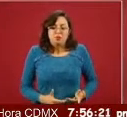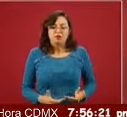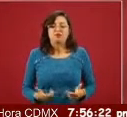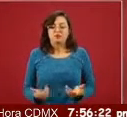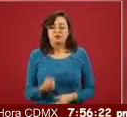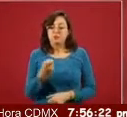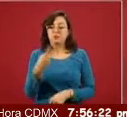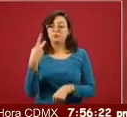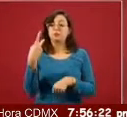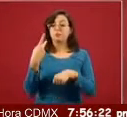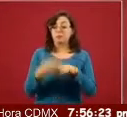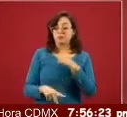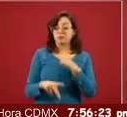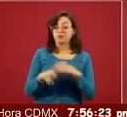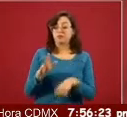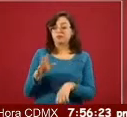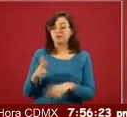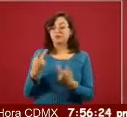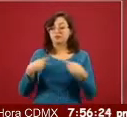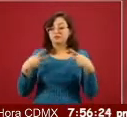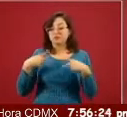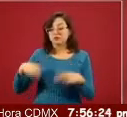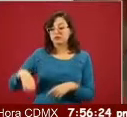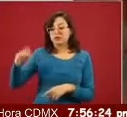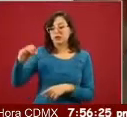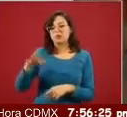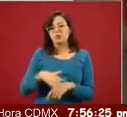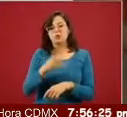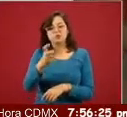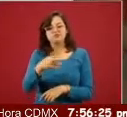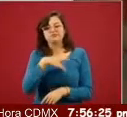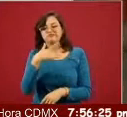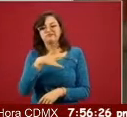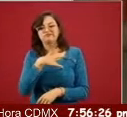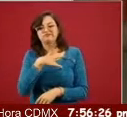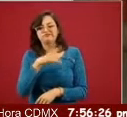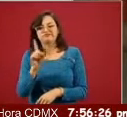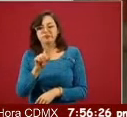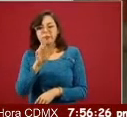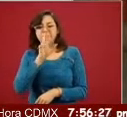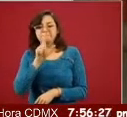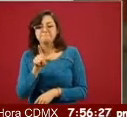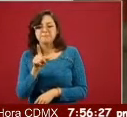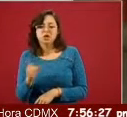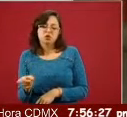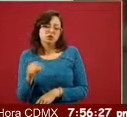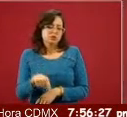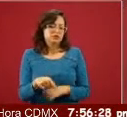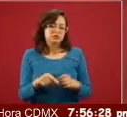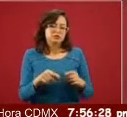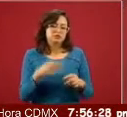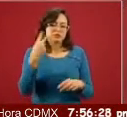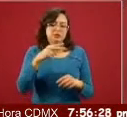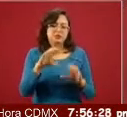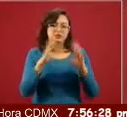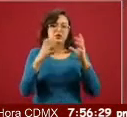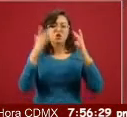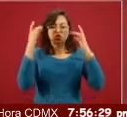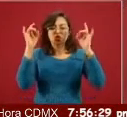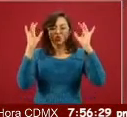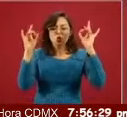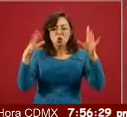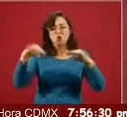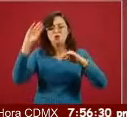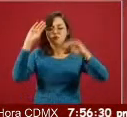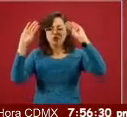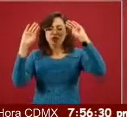y eso es peligroso, sobre todo en adultos mayores. Entonces, es la razón por la que preferimos recomendar en México y en el mundo para el dolor de cabeza y la